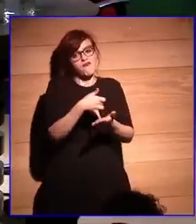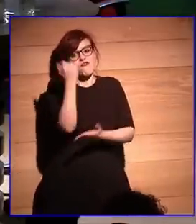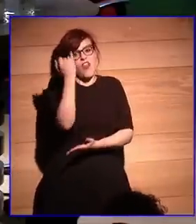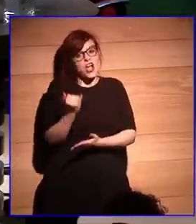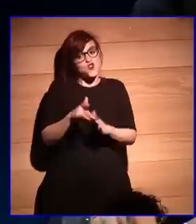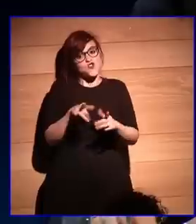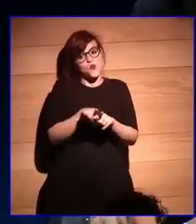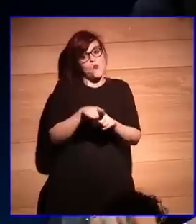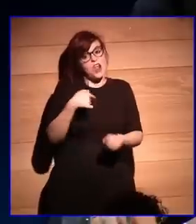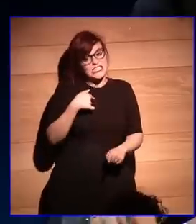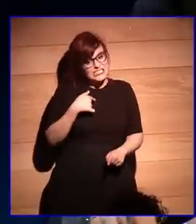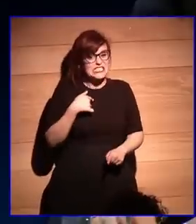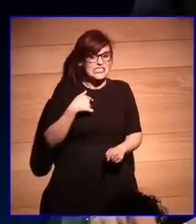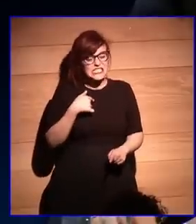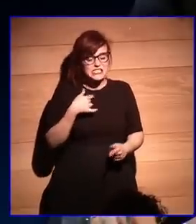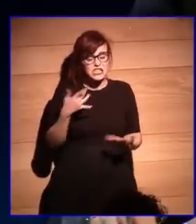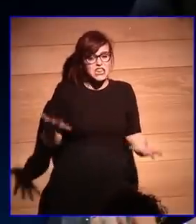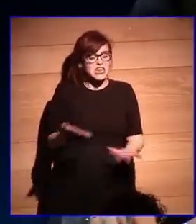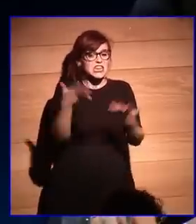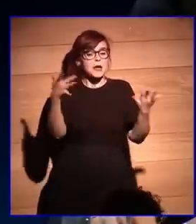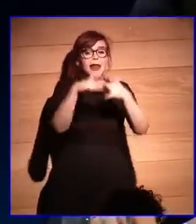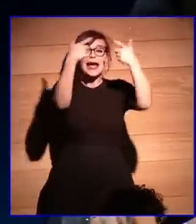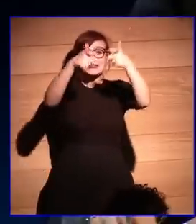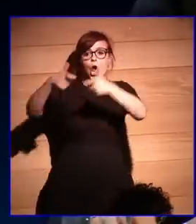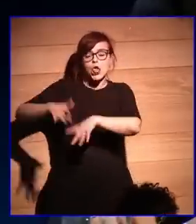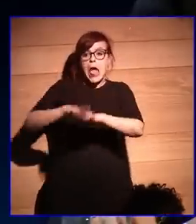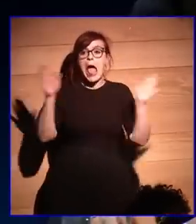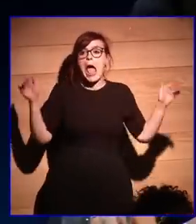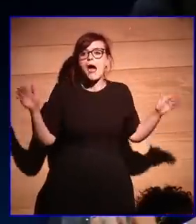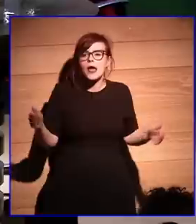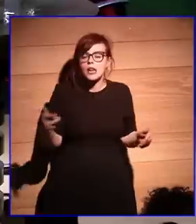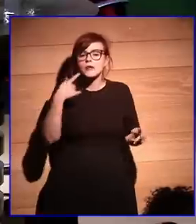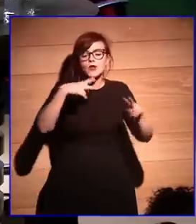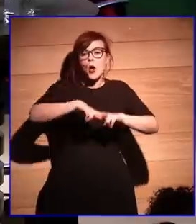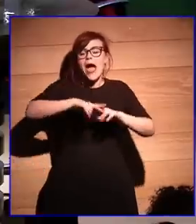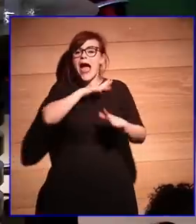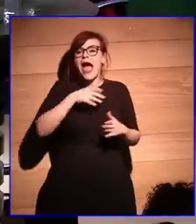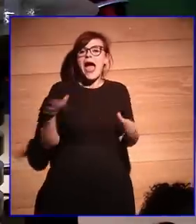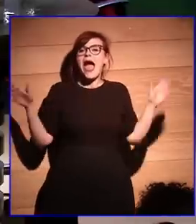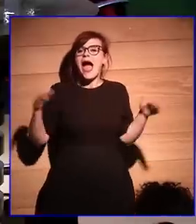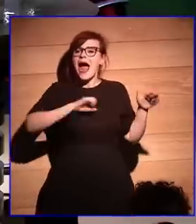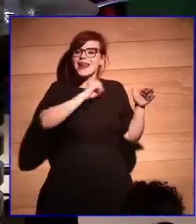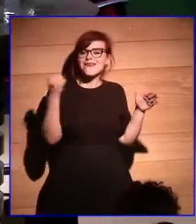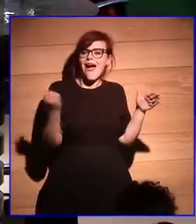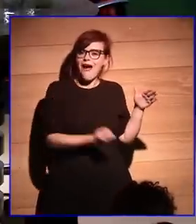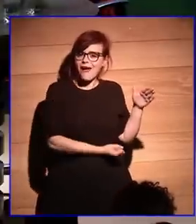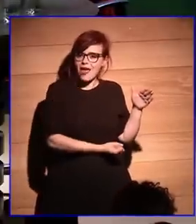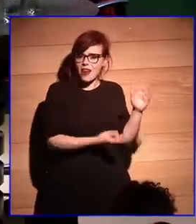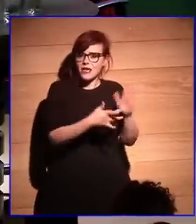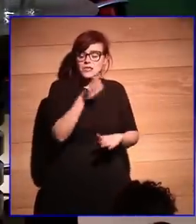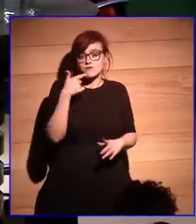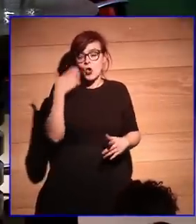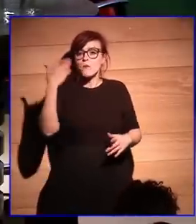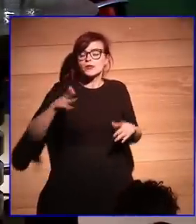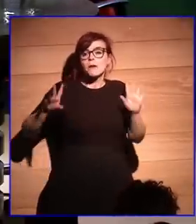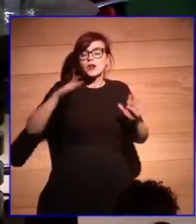pero hay nueve categorías de ángeles y el arcángel no es... Es muy importante también, pero está más